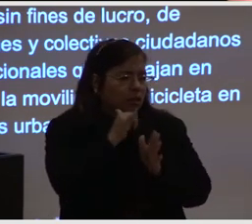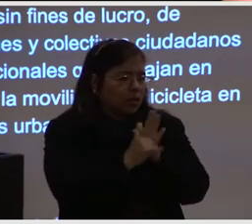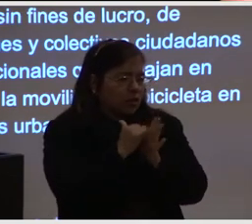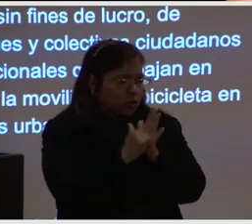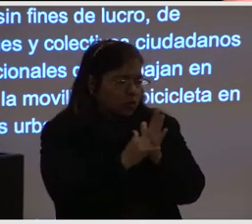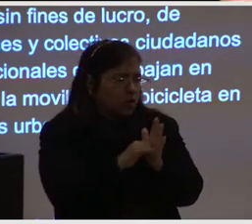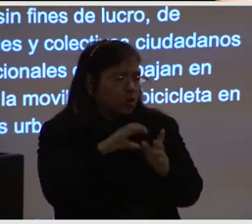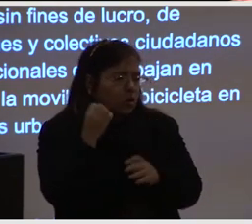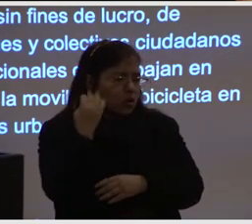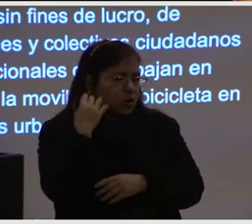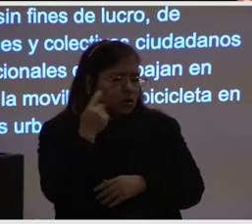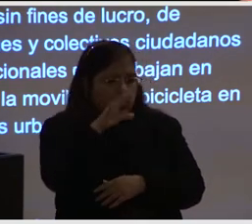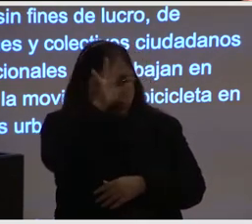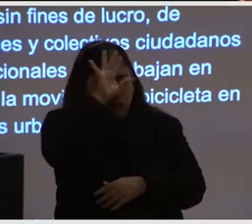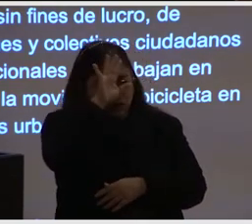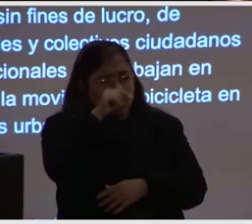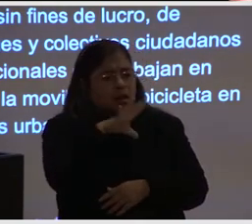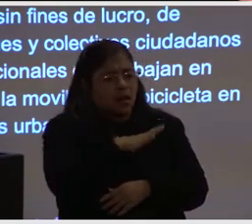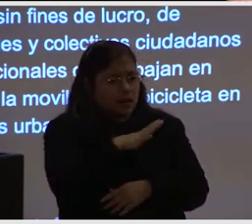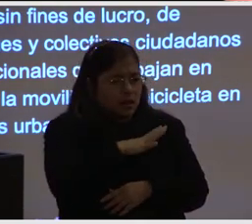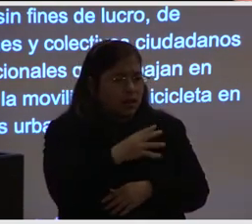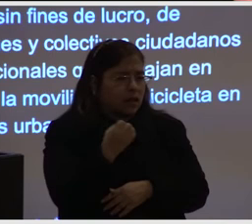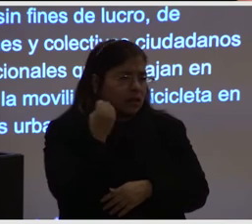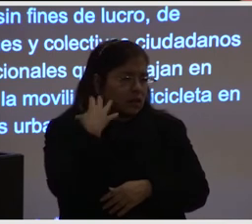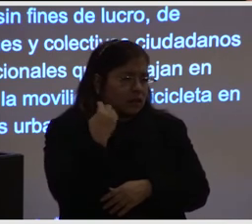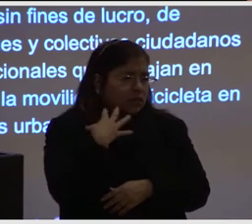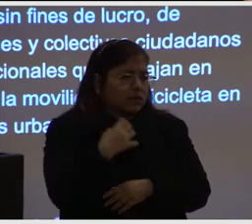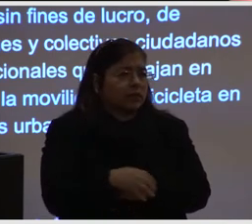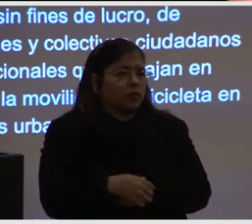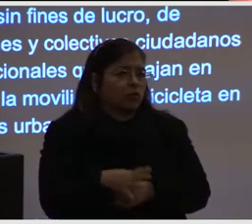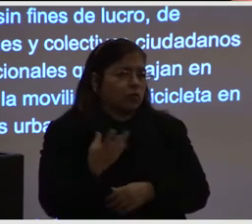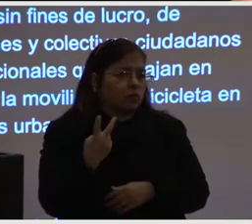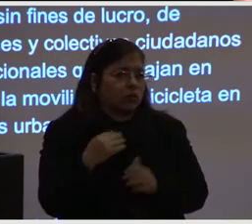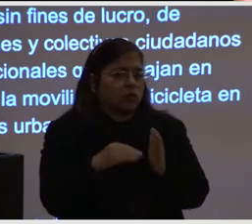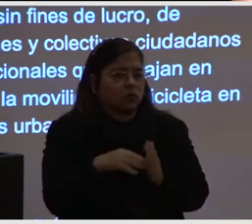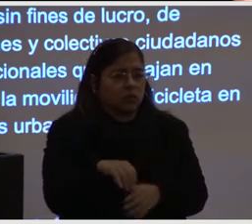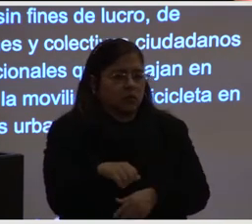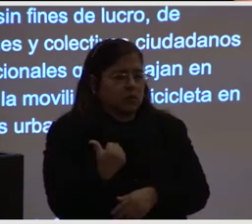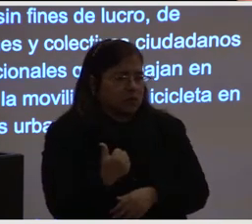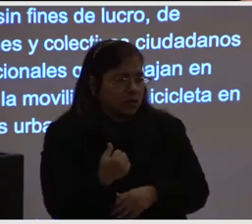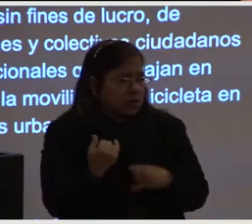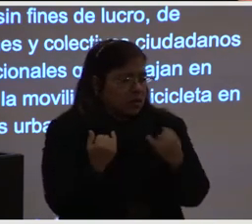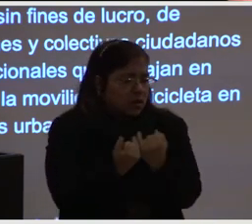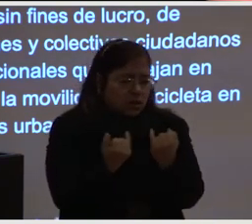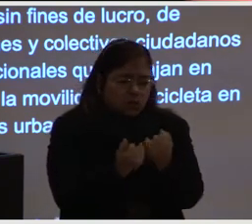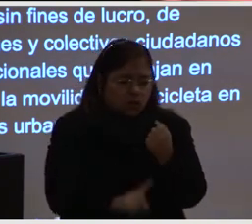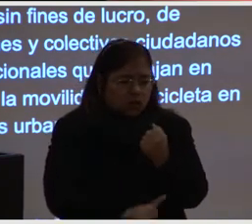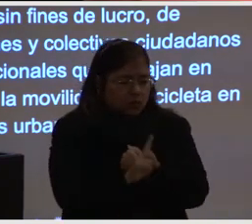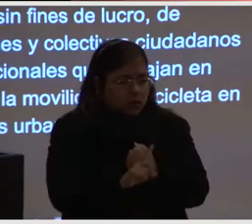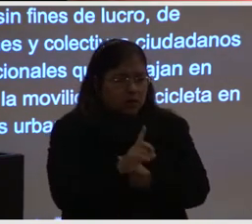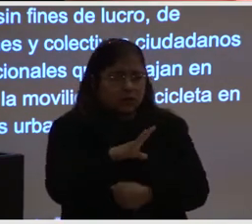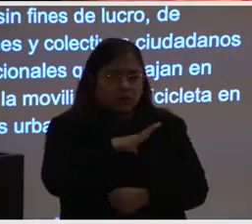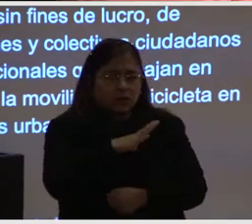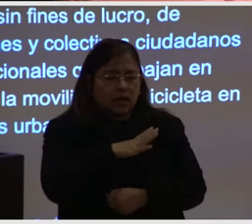congresos ciclista monterrey que van a encontrar las conferencias que hicimos en ese entonces para les igual pues las problemáticas queríamos hacer